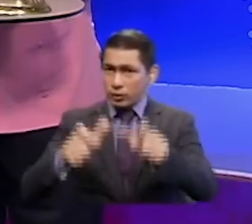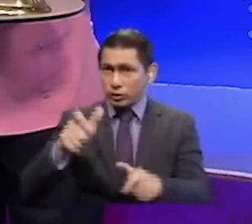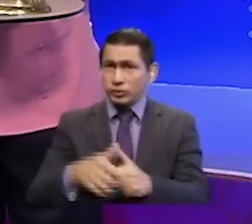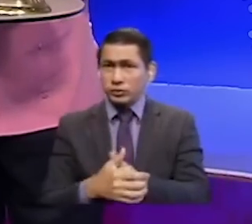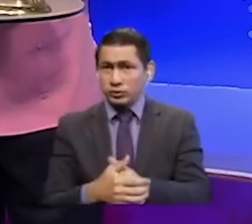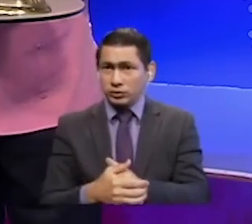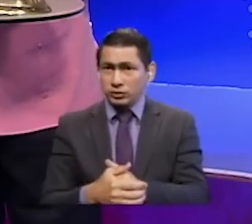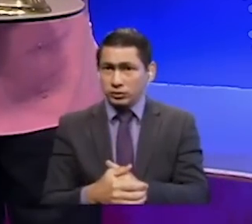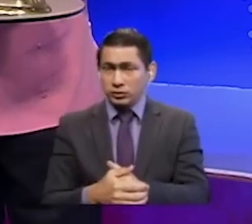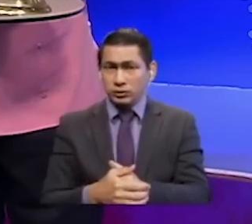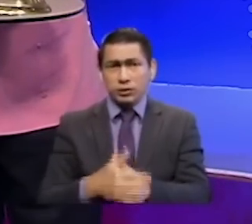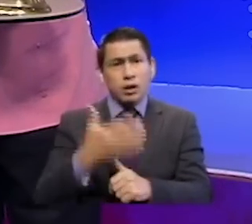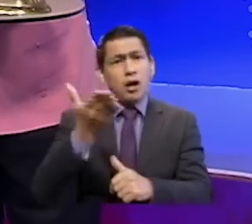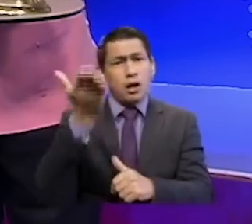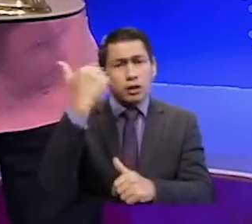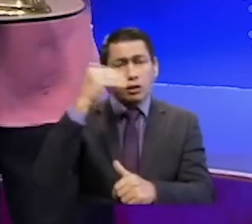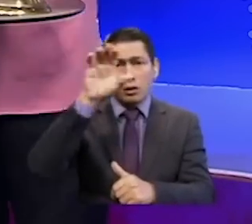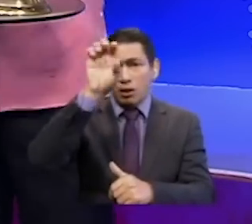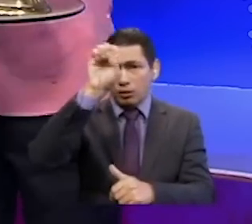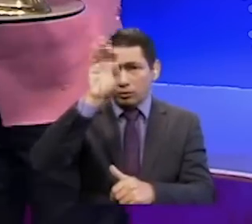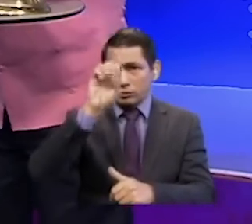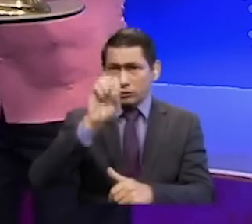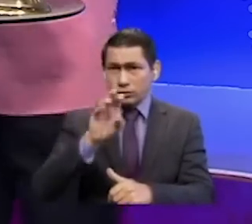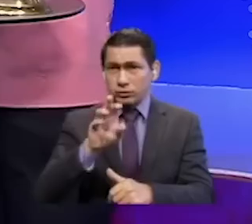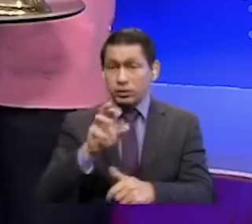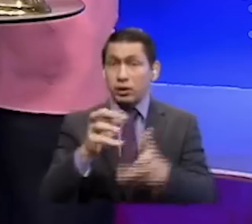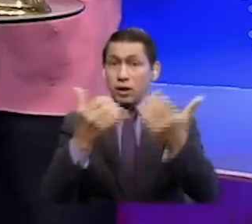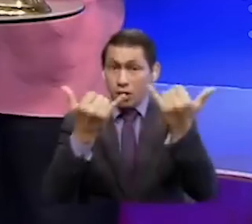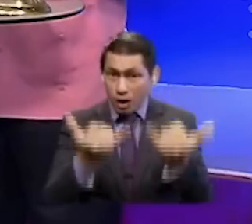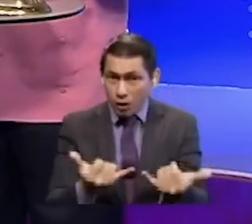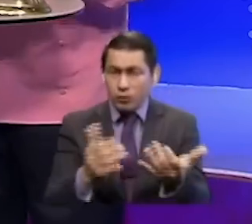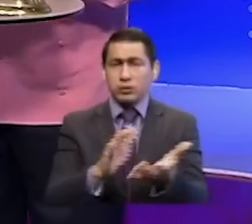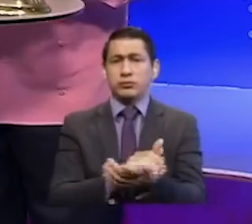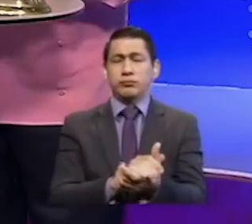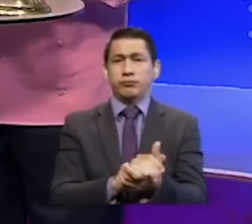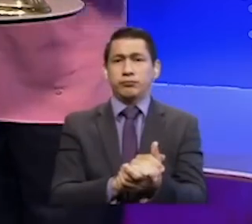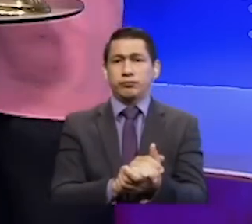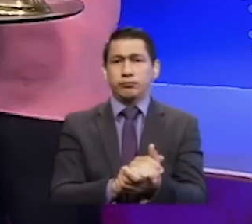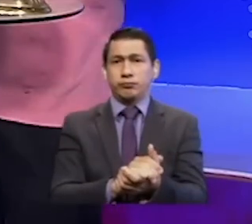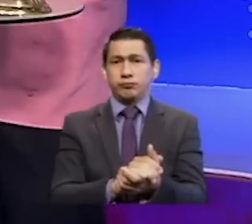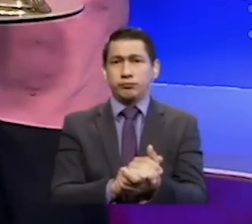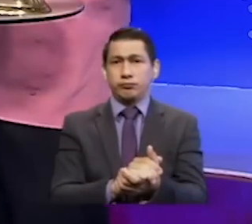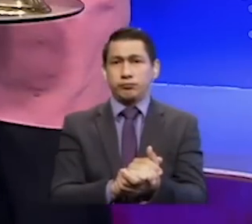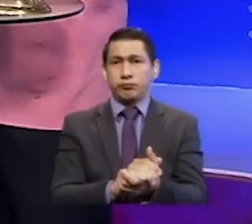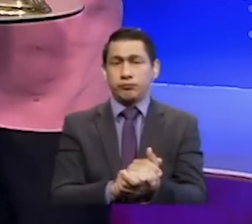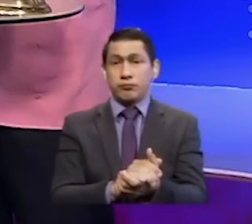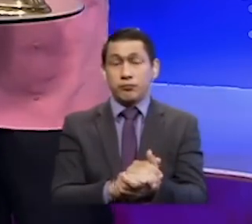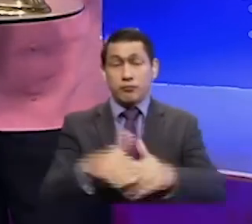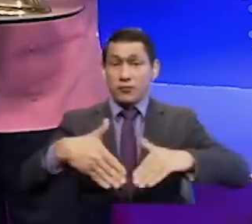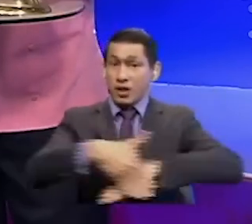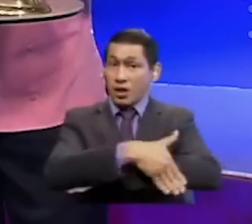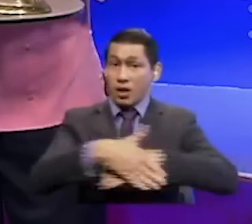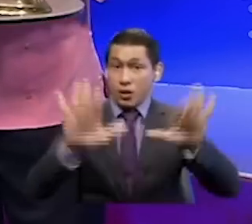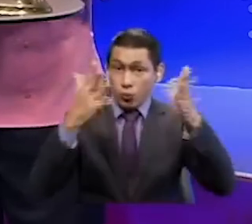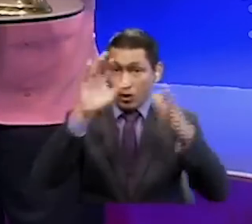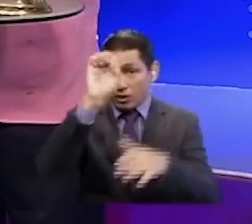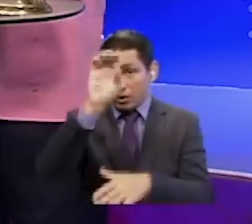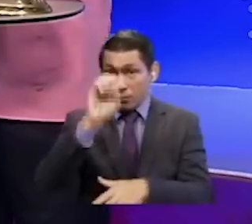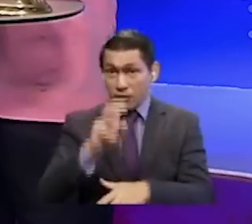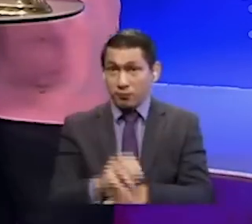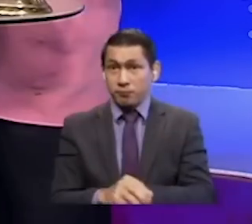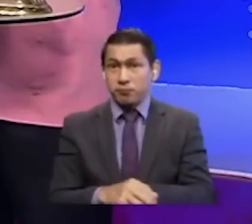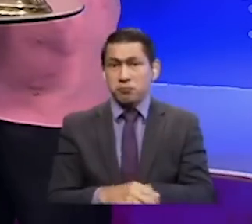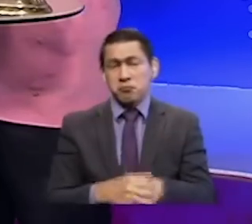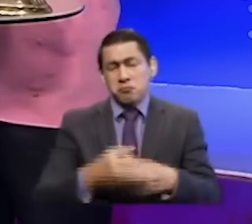y colocaron semáforos. Ahora esta otra vía, como no hay semáforos o rompe velocidades, la